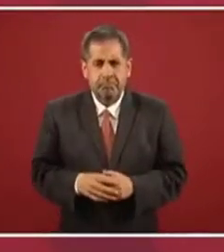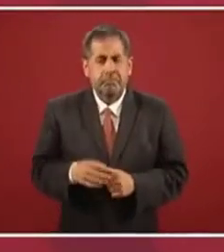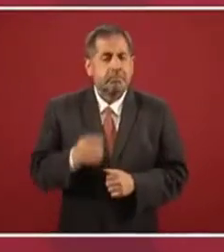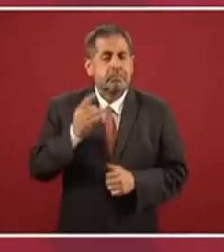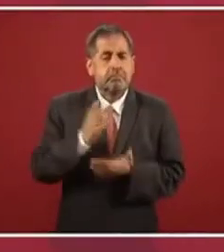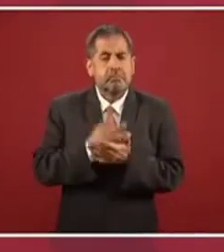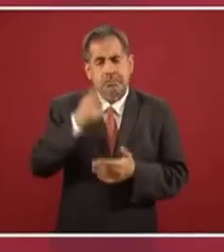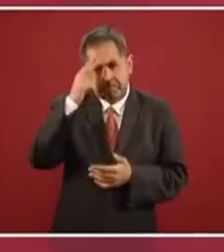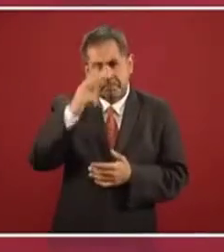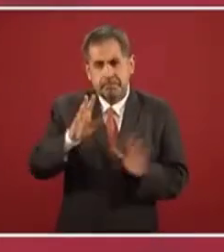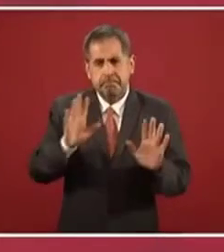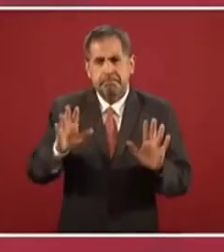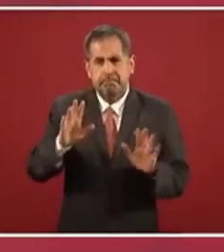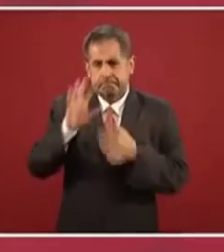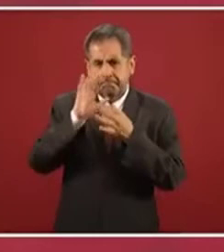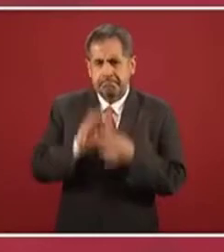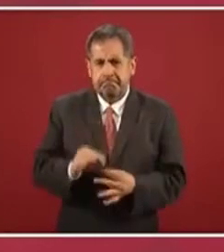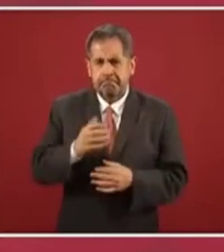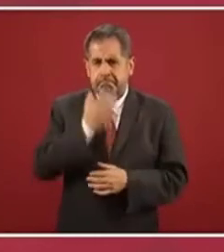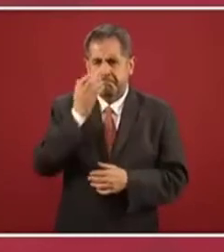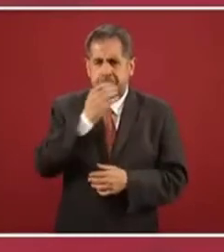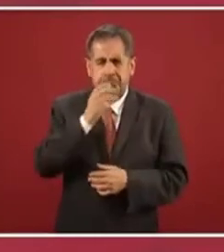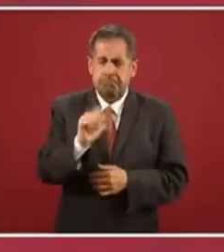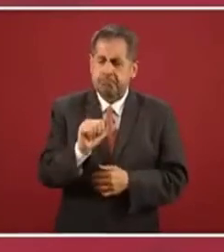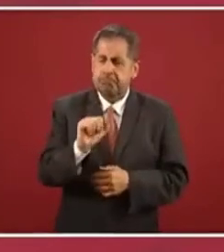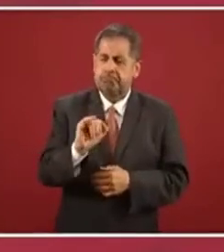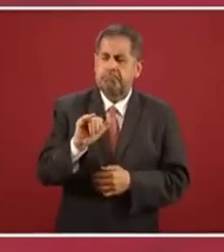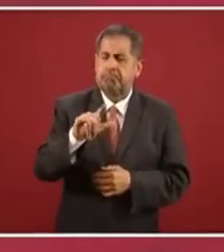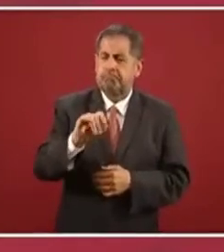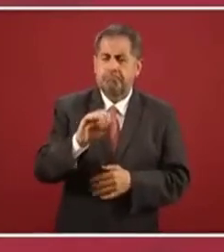haciendo México es ser congruente con su tradición de asilo.